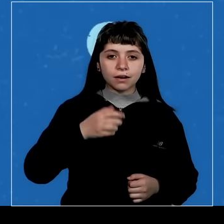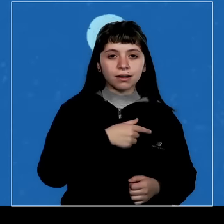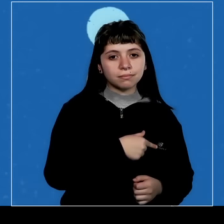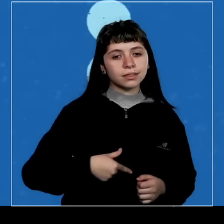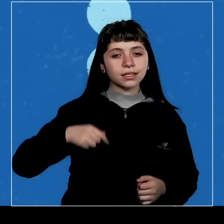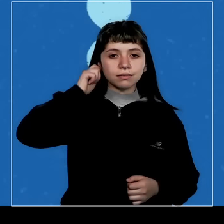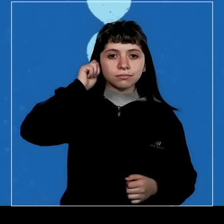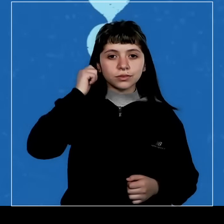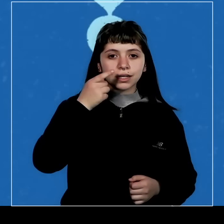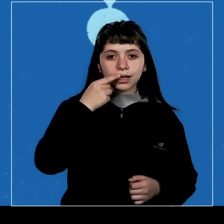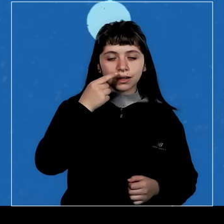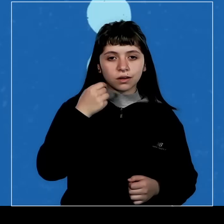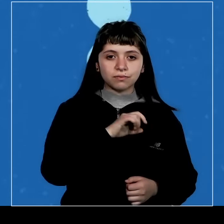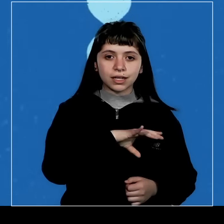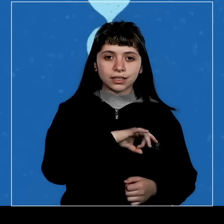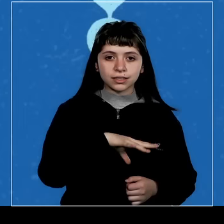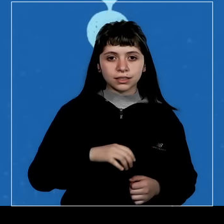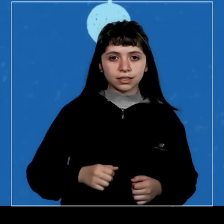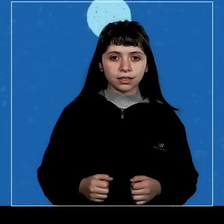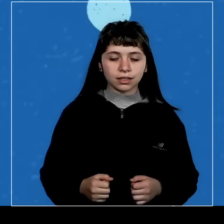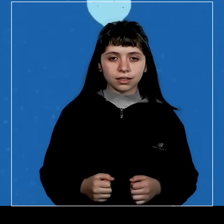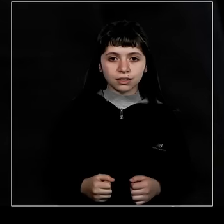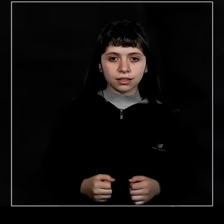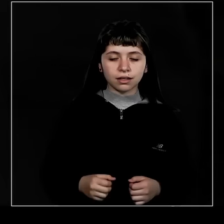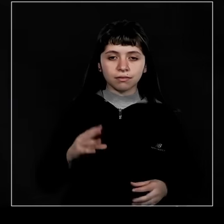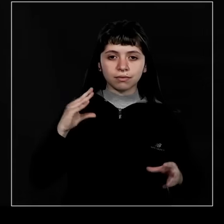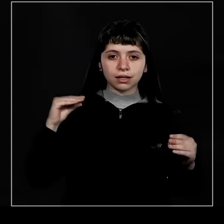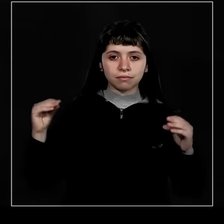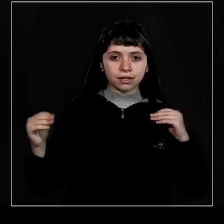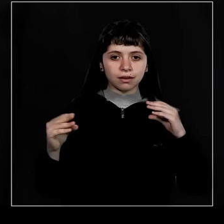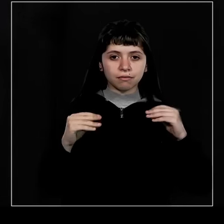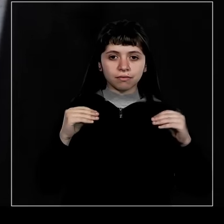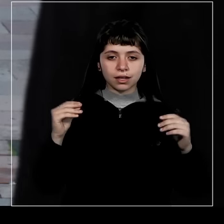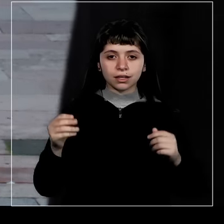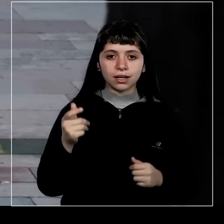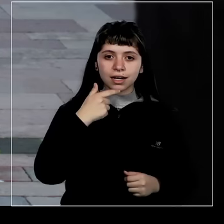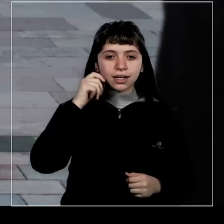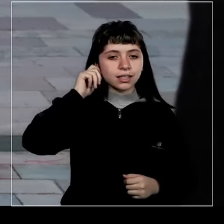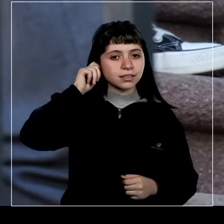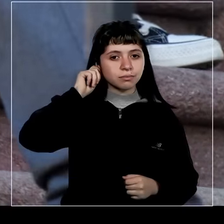A continuación se dirigirán al país las y los presidentes de Chile.